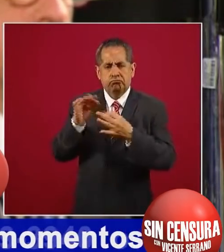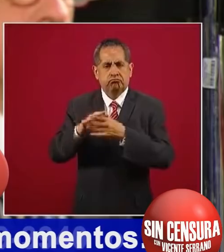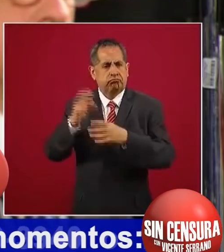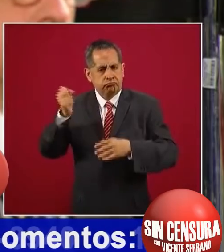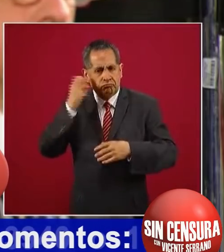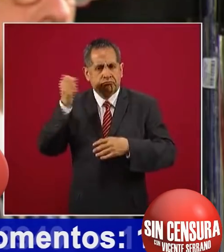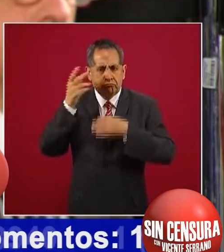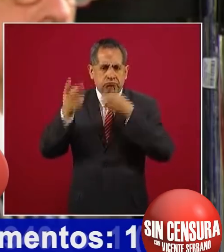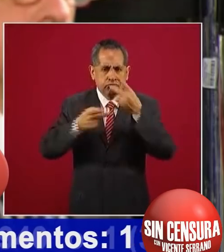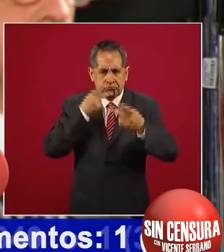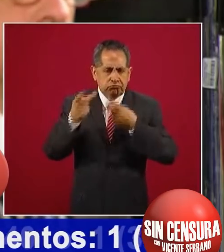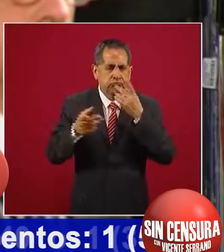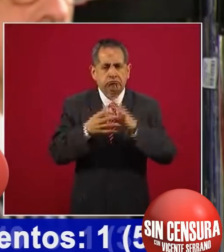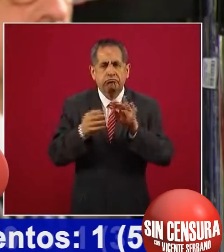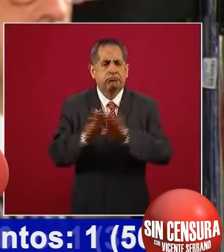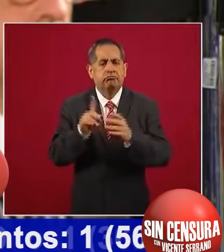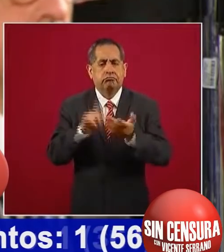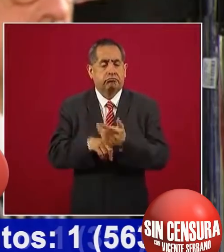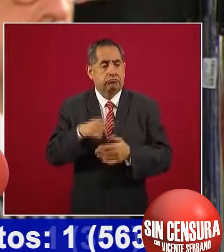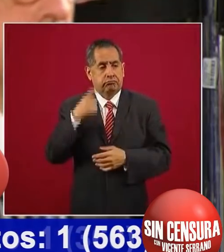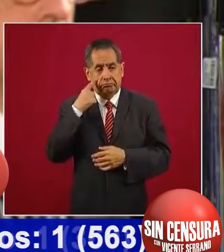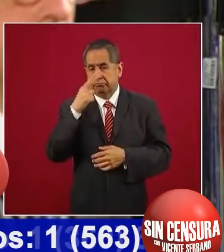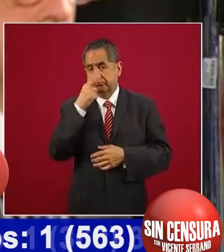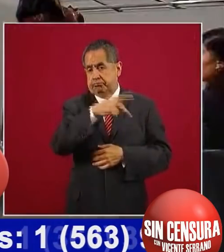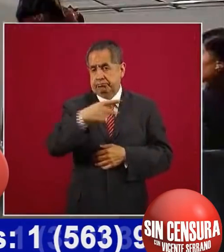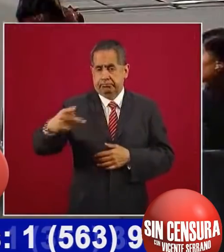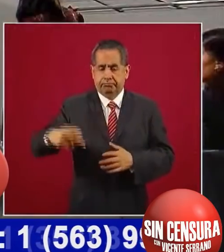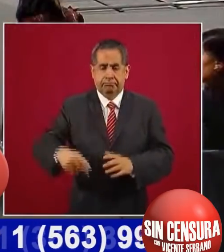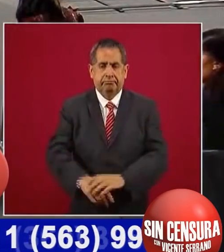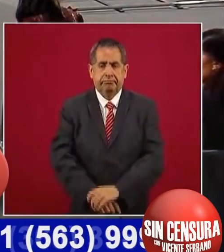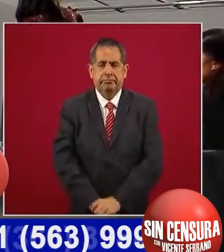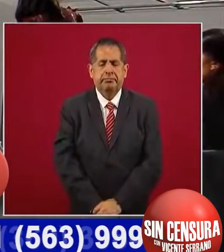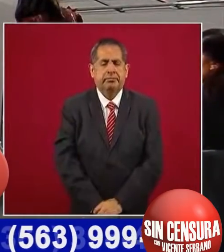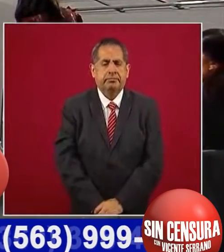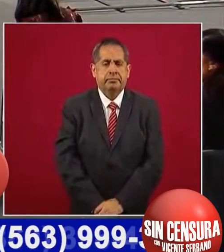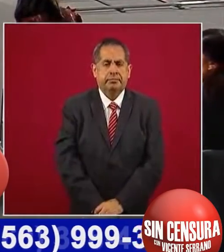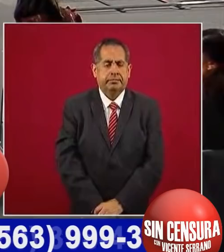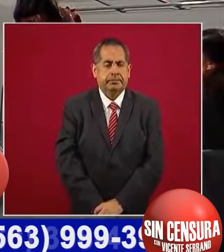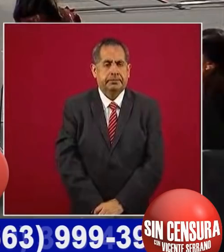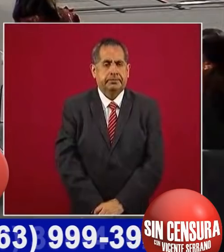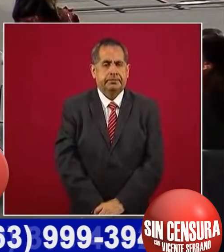conferencias pasadas, pues es un ejercicio de libertad? Yo tengo